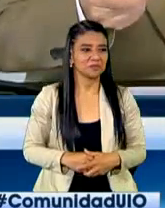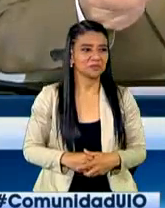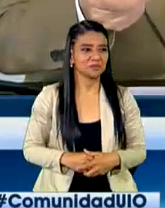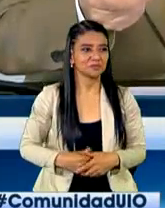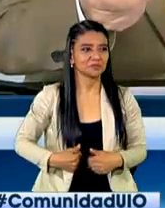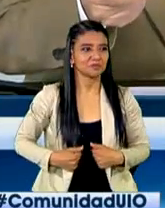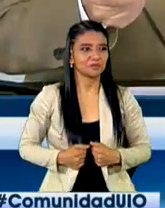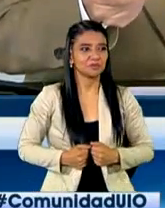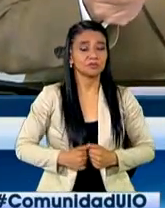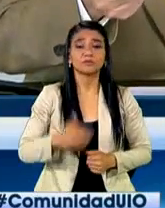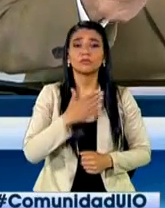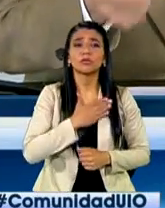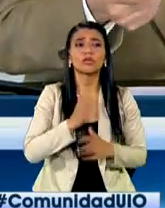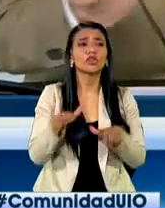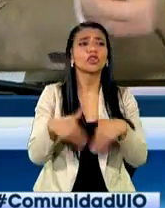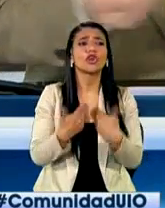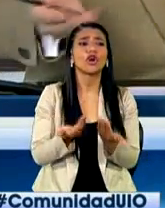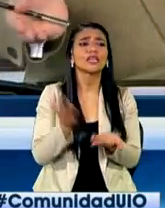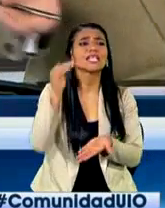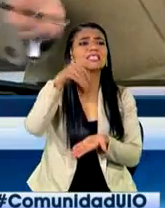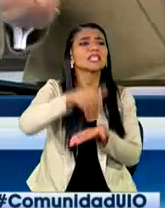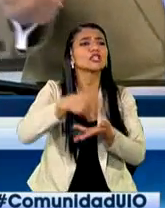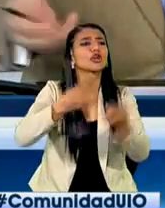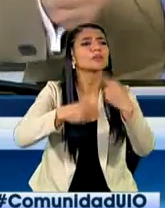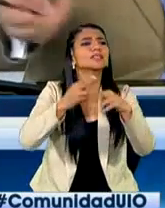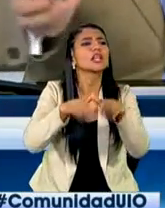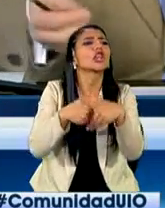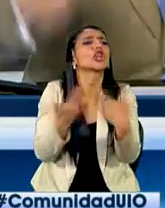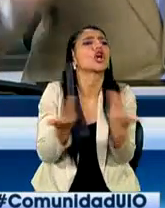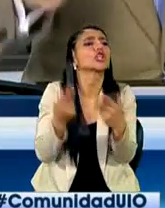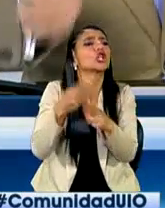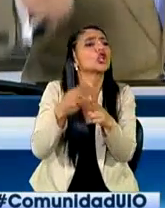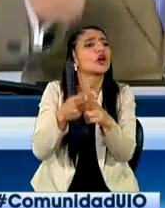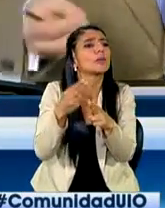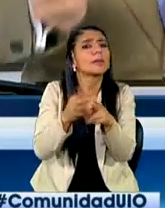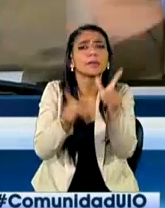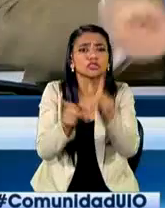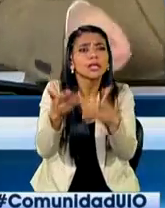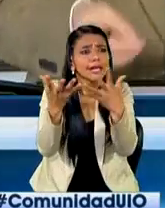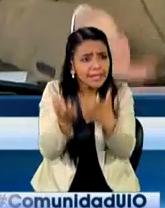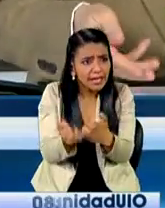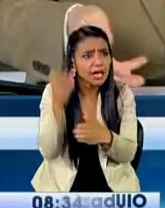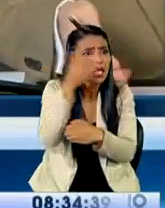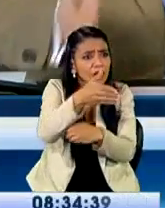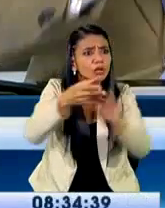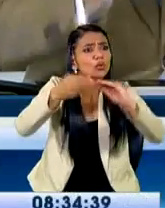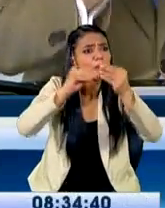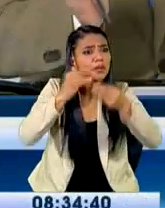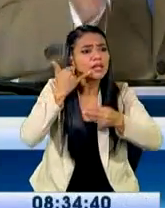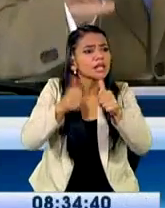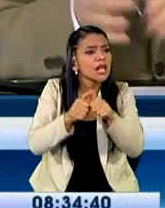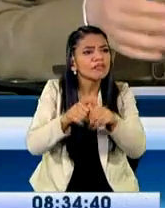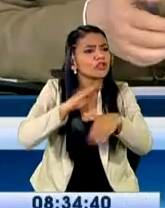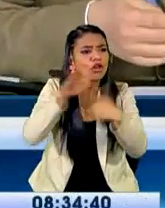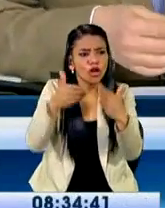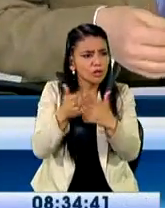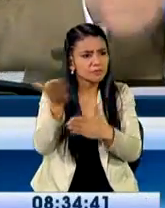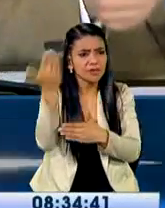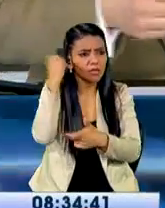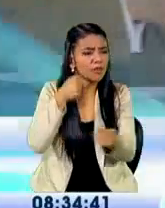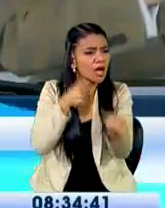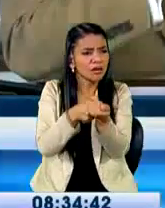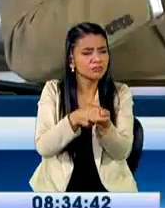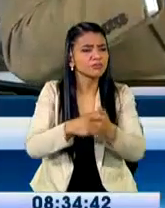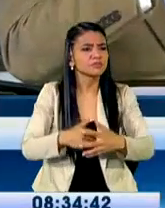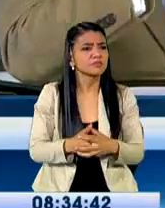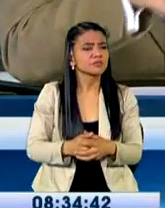Sophie, por favor, ¿en qué centro comercial van a estar? ¿En dónde van a estar? La comunidad quiere acudir, ¿qué número telefónico? Todos vamos a ayudar, Sophie, por